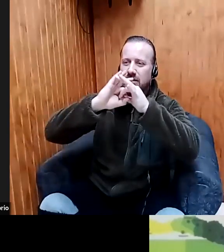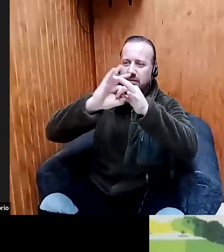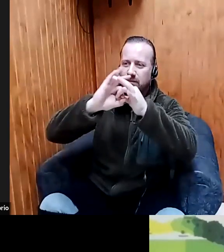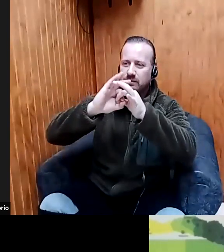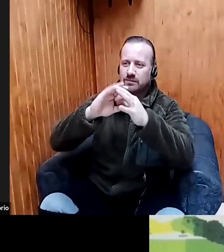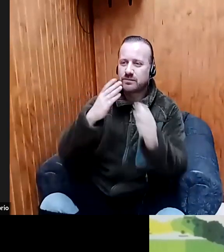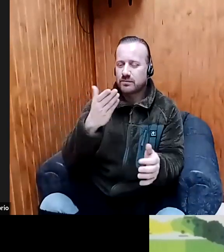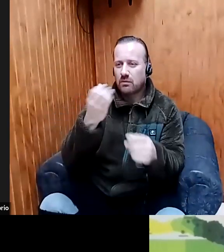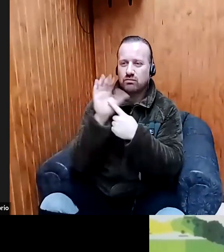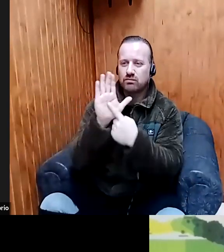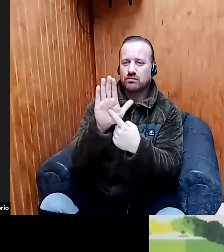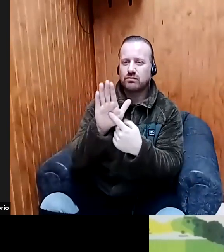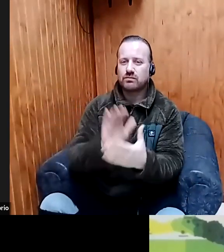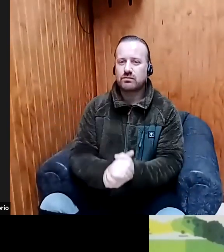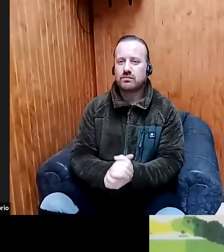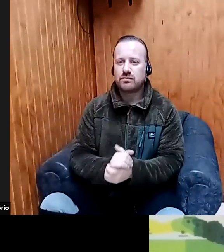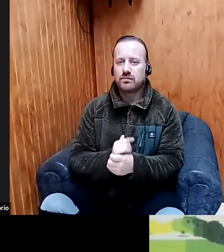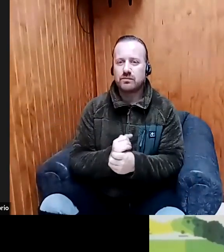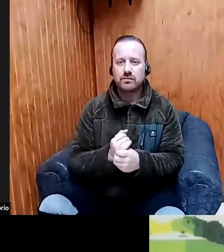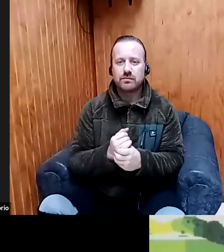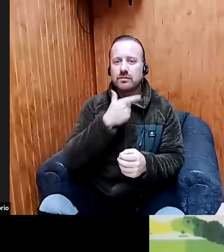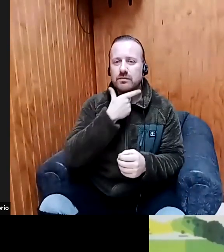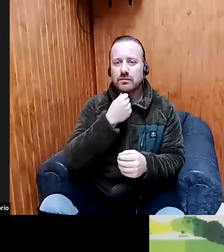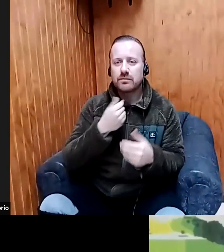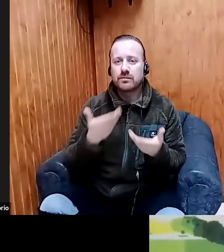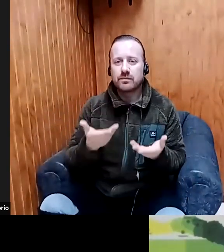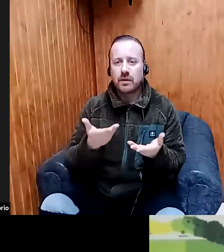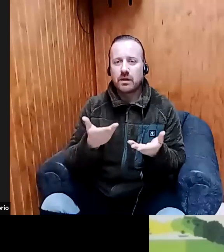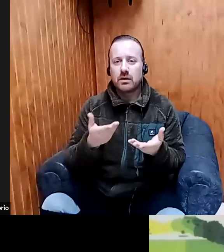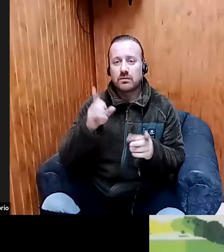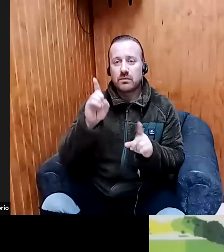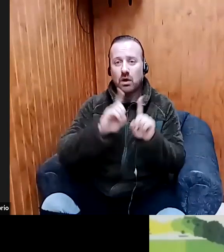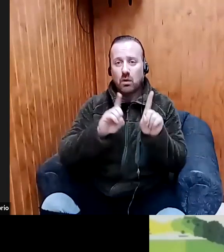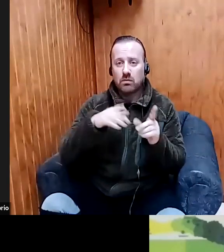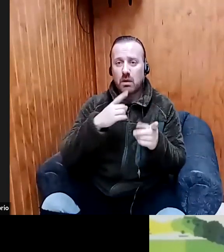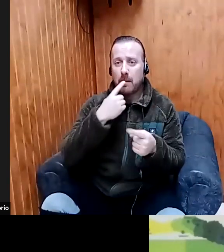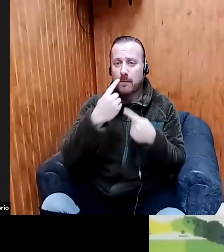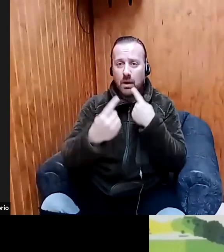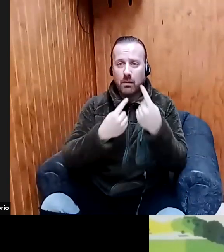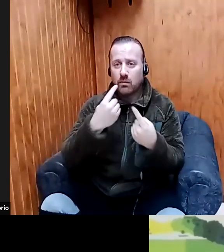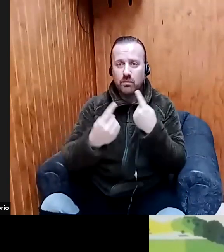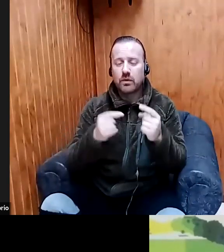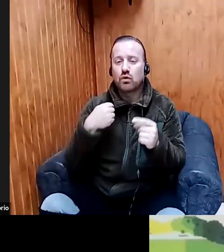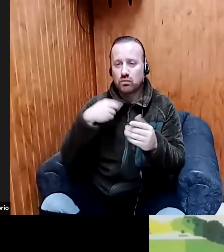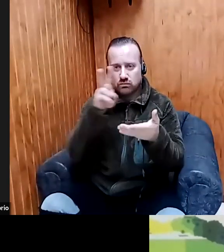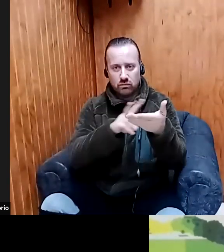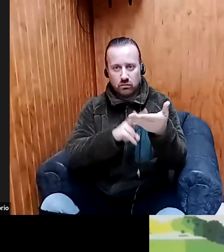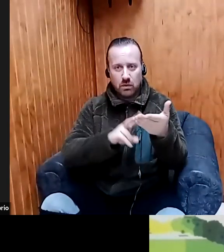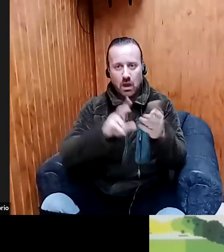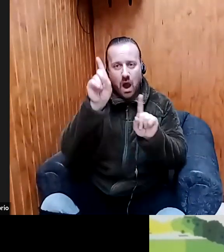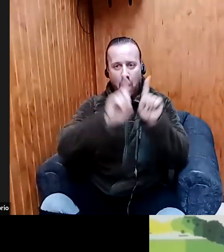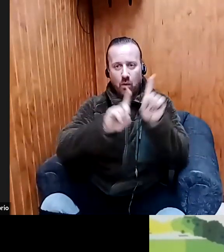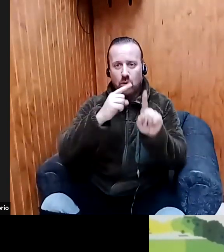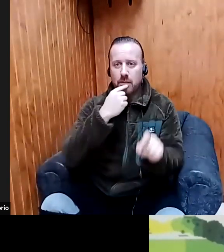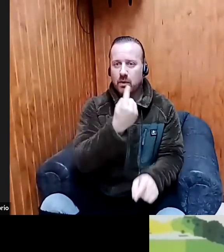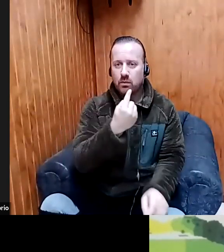su presentación. Quisiera entonces abrir un espacio para preguntas y voy a leer algunas de las preguntas que